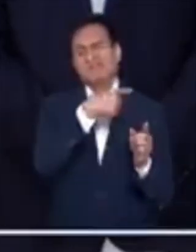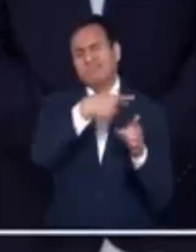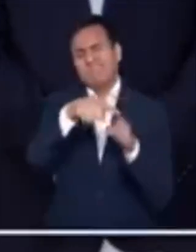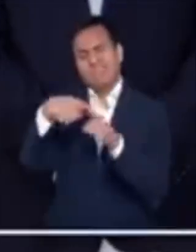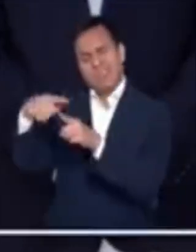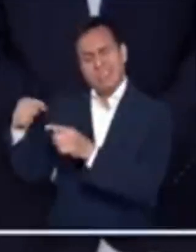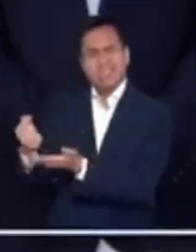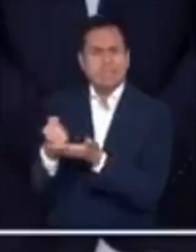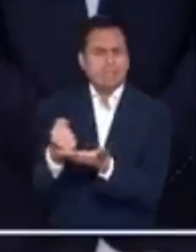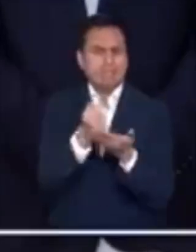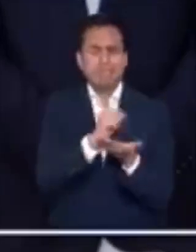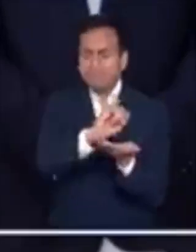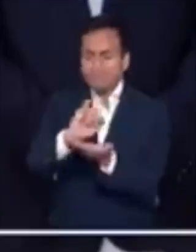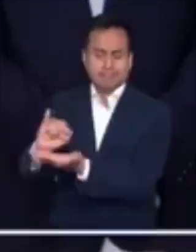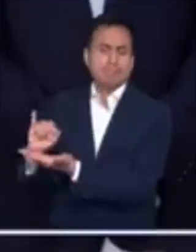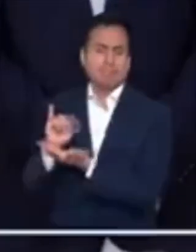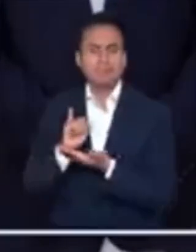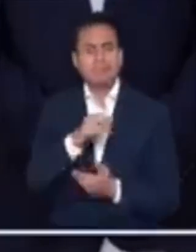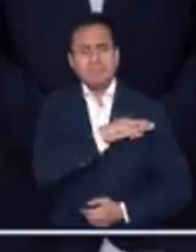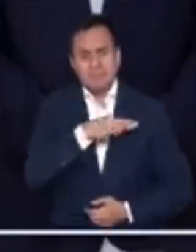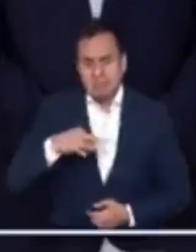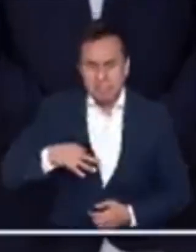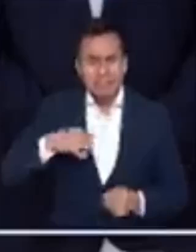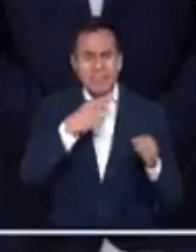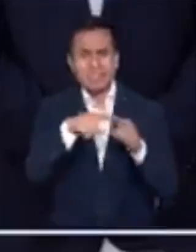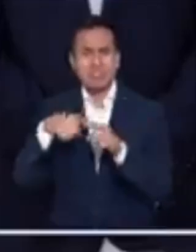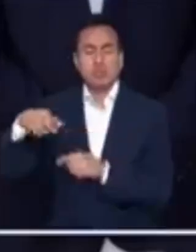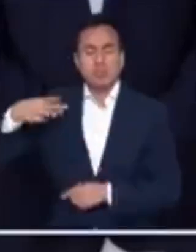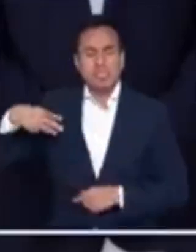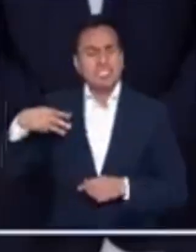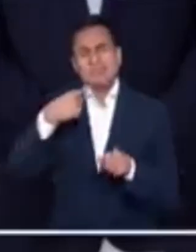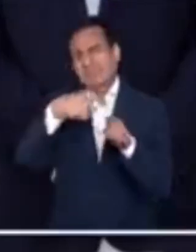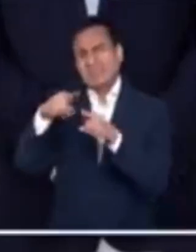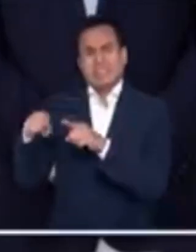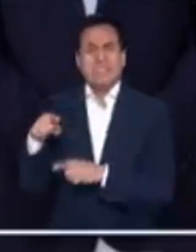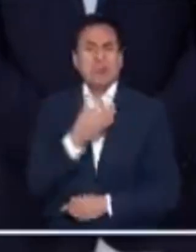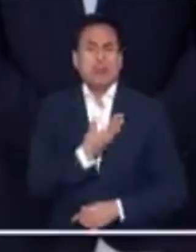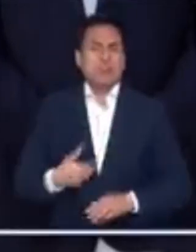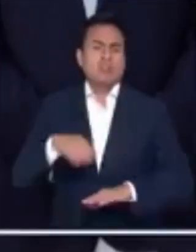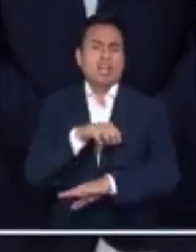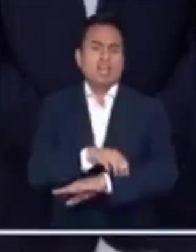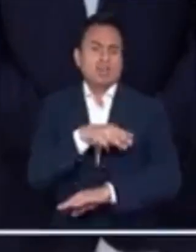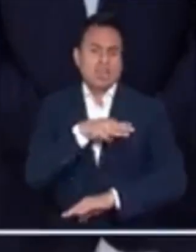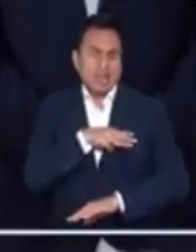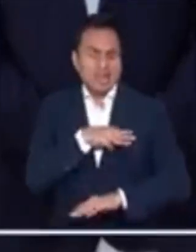múltiples instituciones, ministerios, municipios, el gobierno regional,